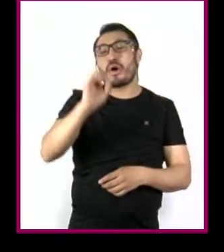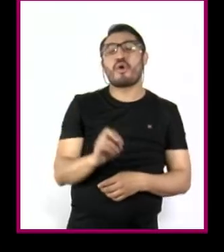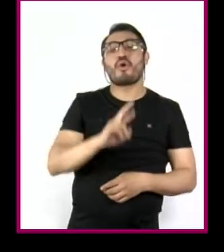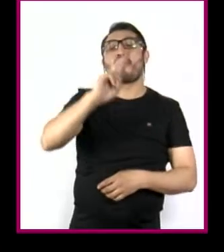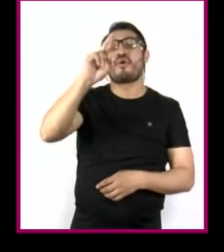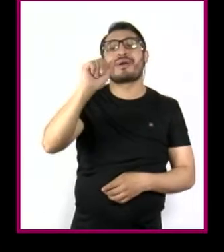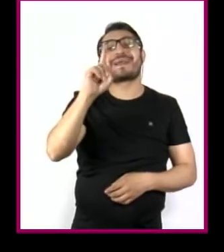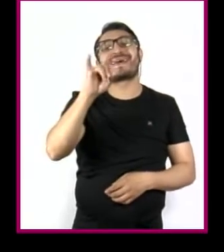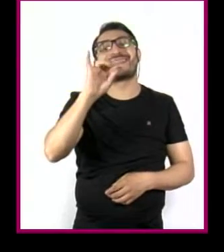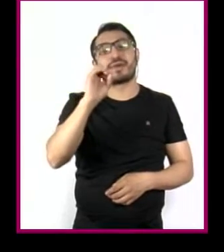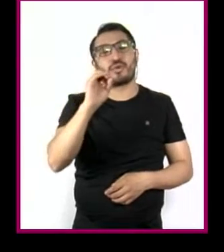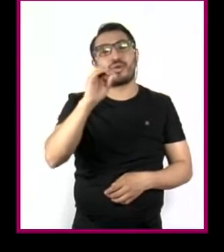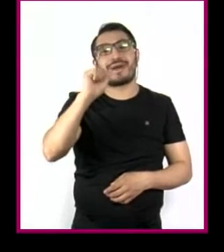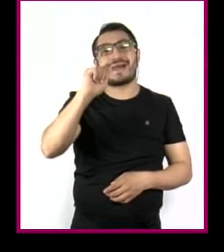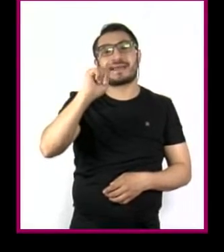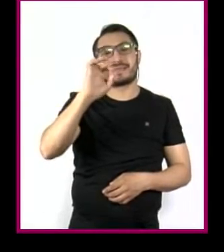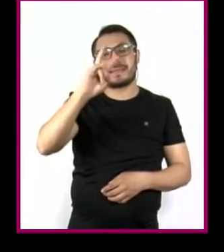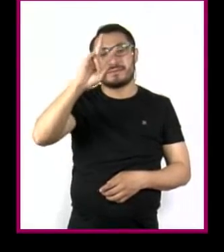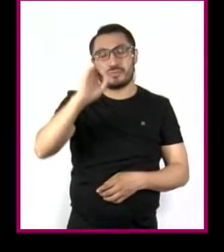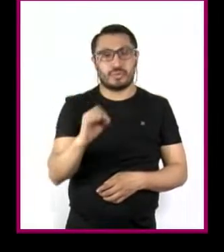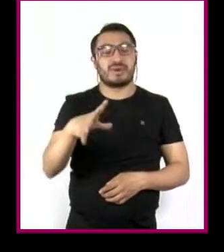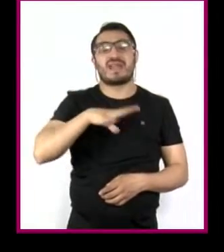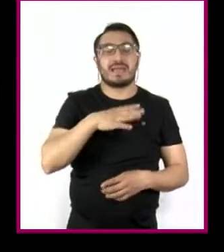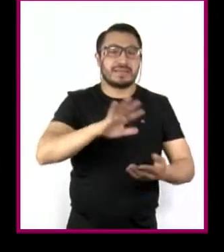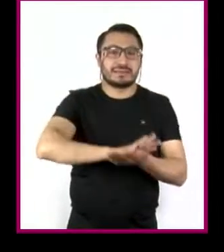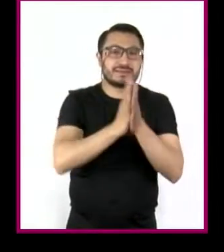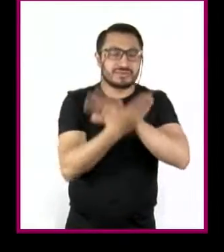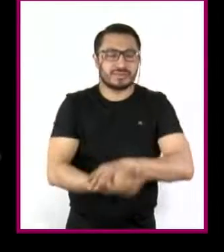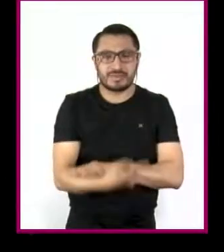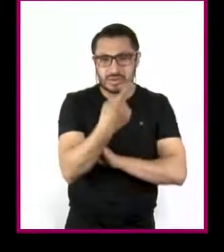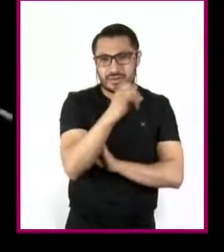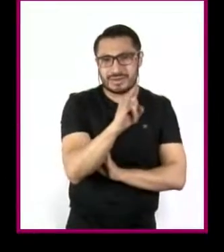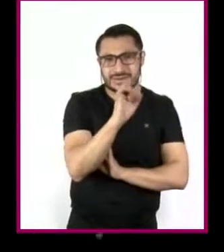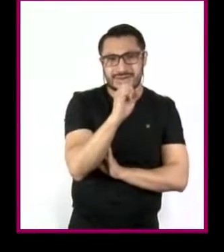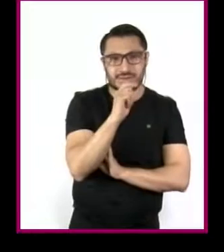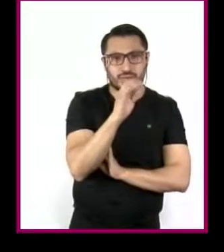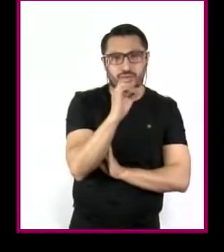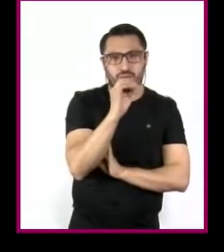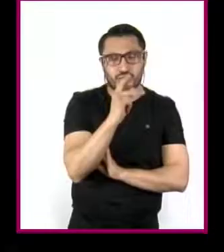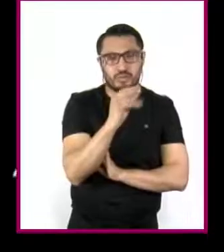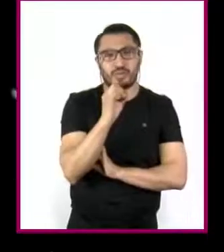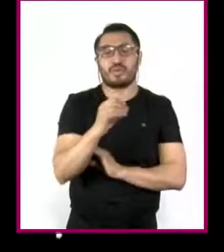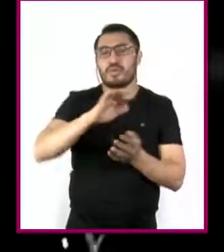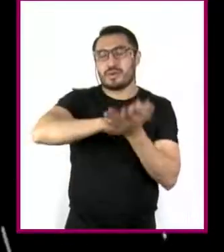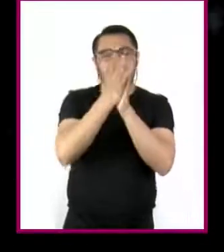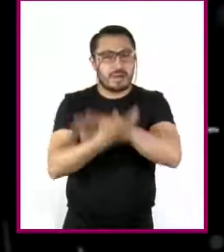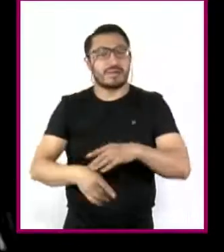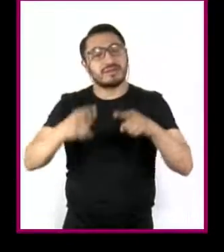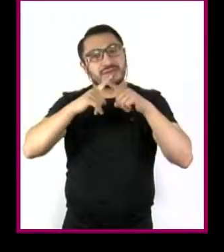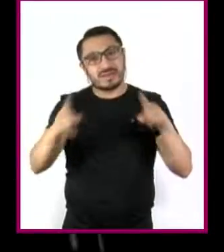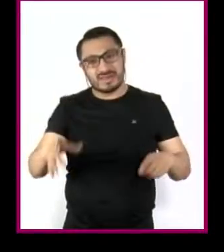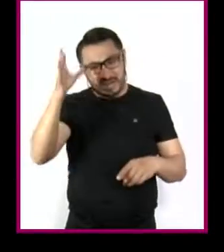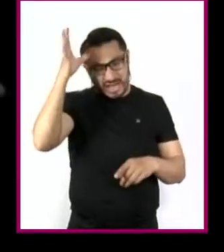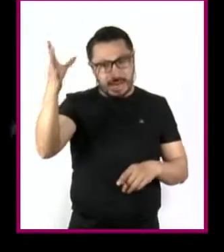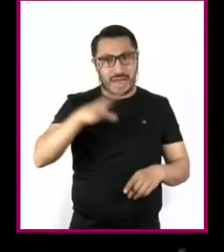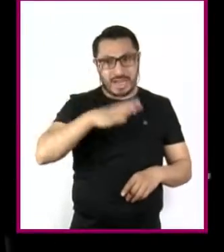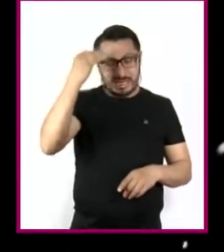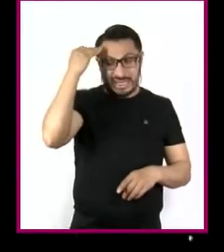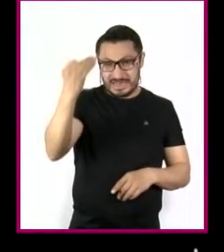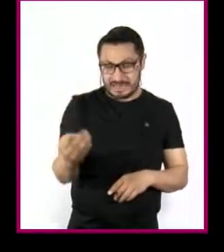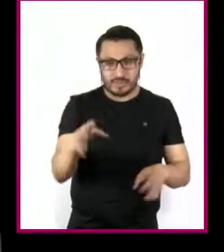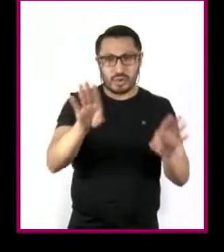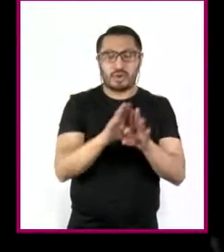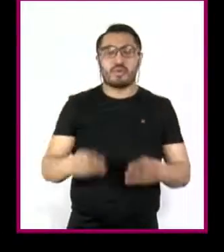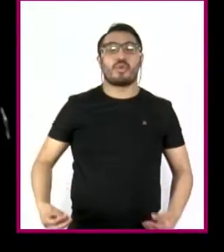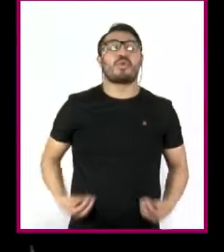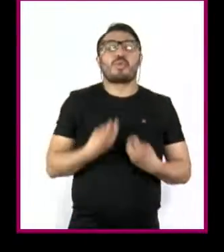radioactivo. Este consiste en la transformación de un isótopo en otro y ocurre en un tiempo definido conocido como vida